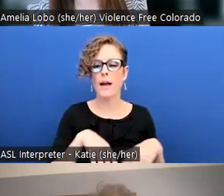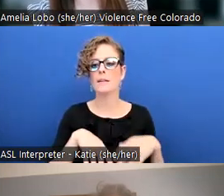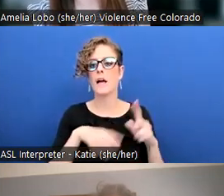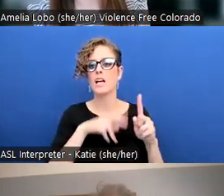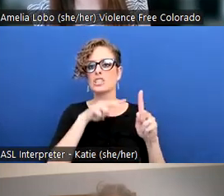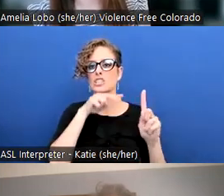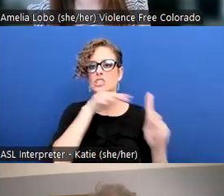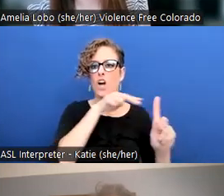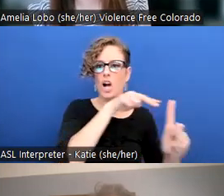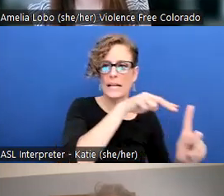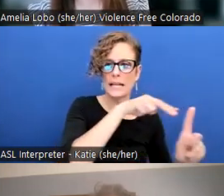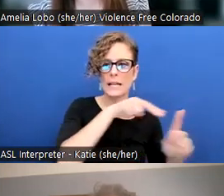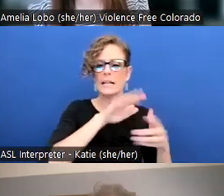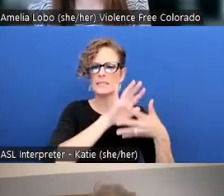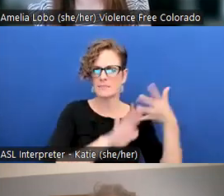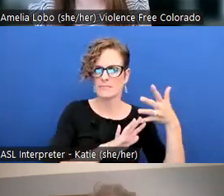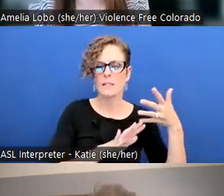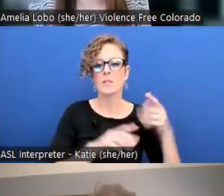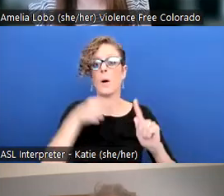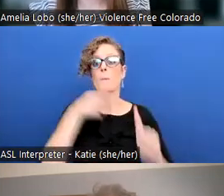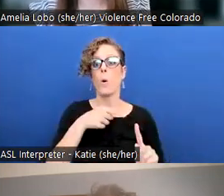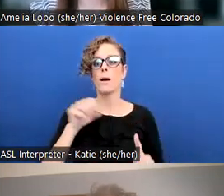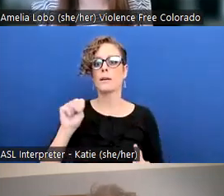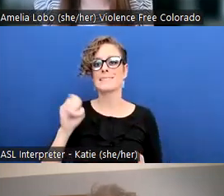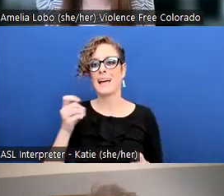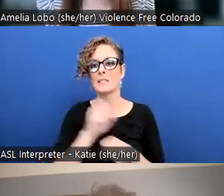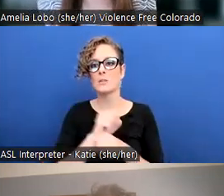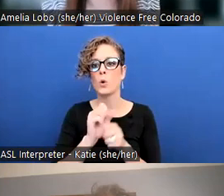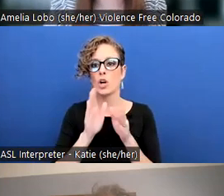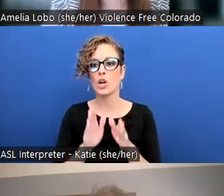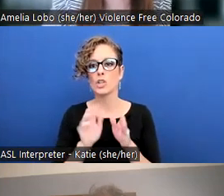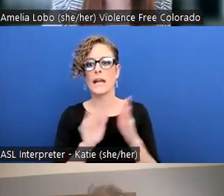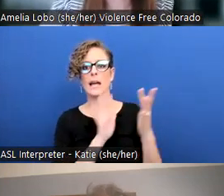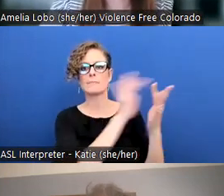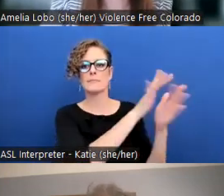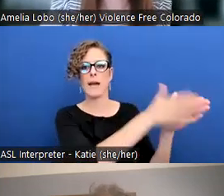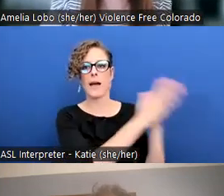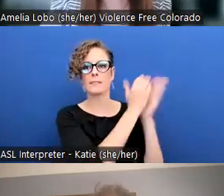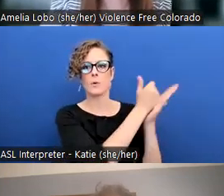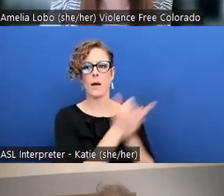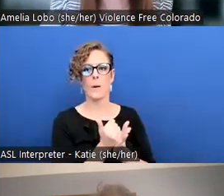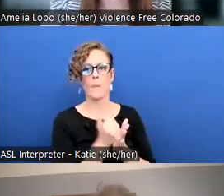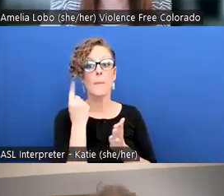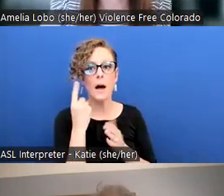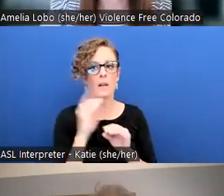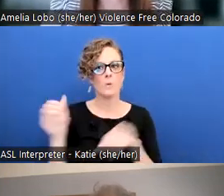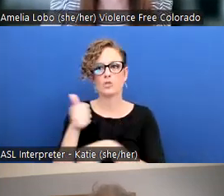La intención es que los trabajadores sexuales puedan